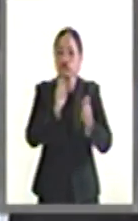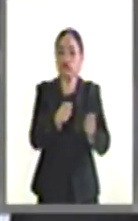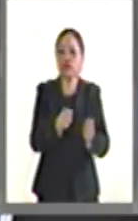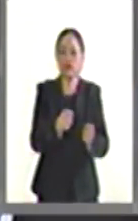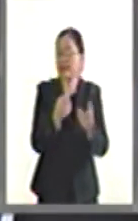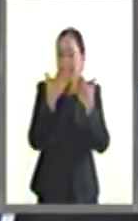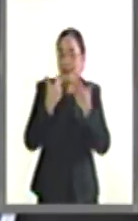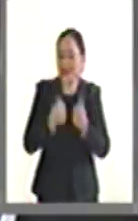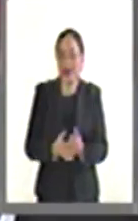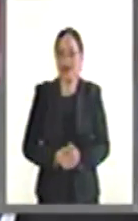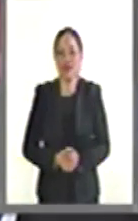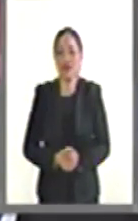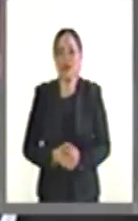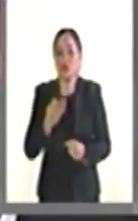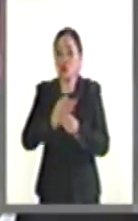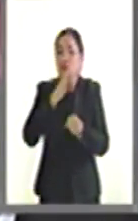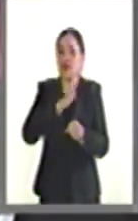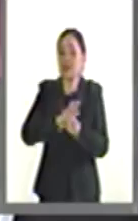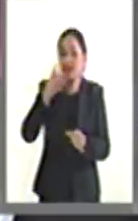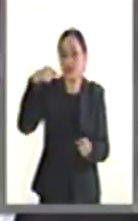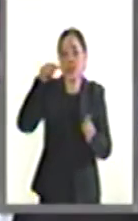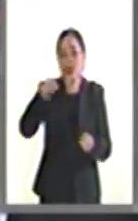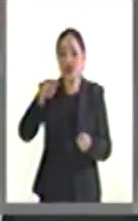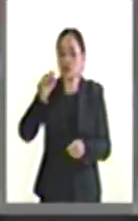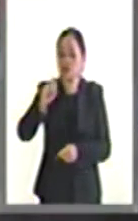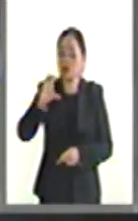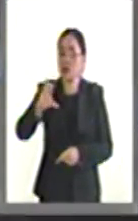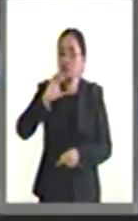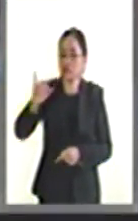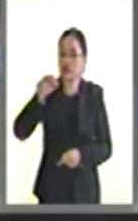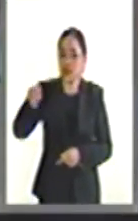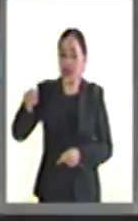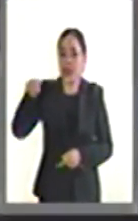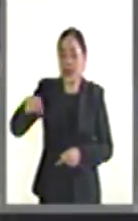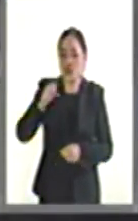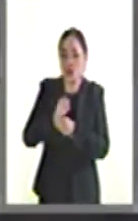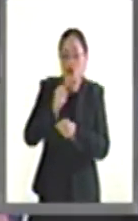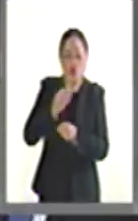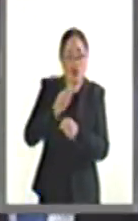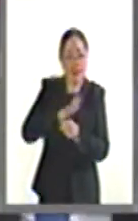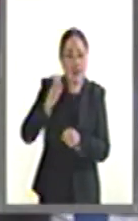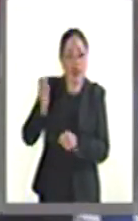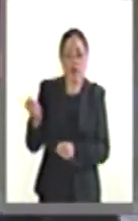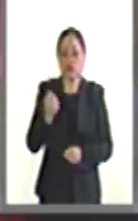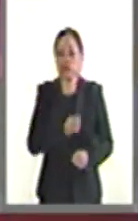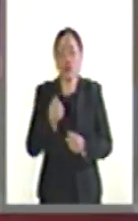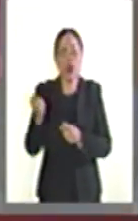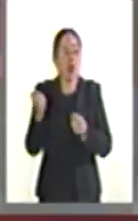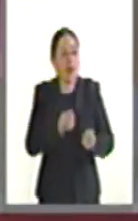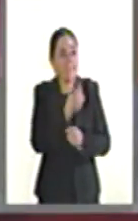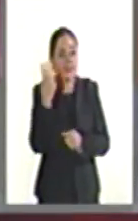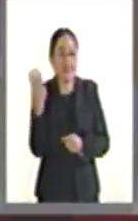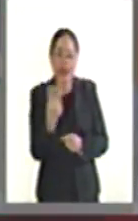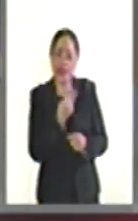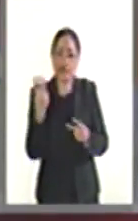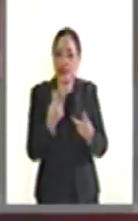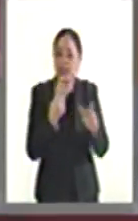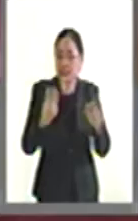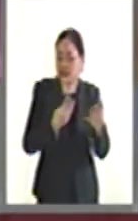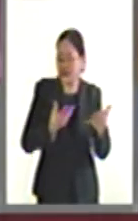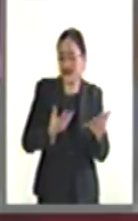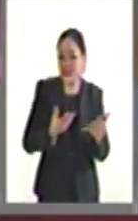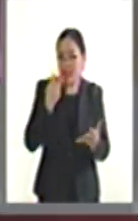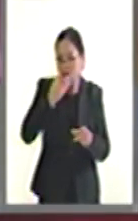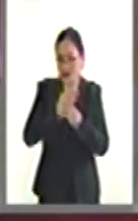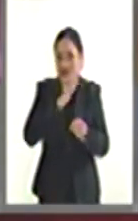No basta con que la Suprema Corte de la Nación haya mandado las ternas y con eso dar